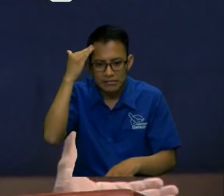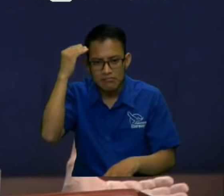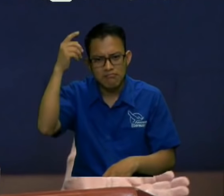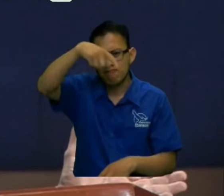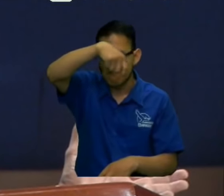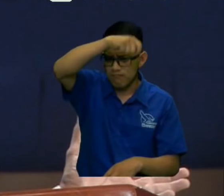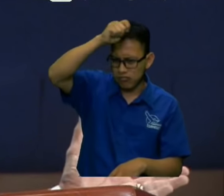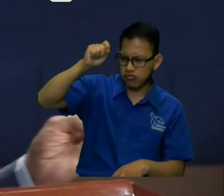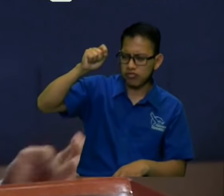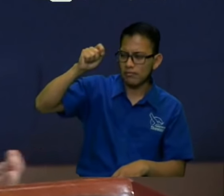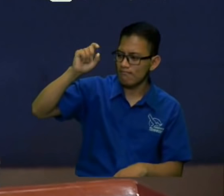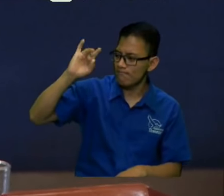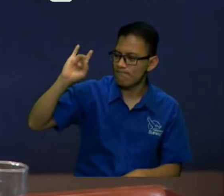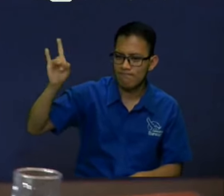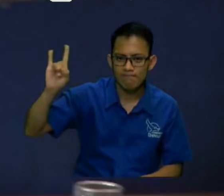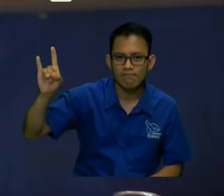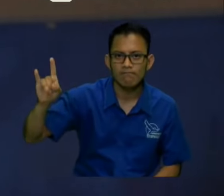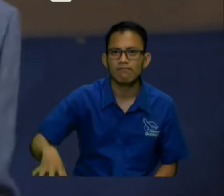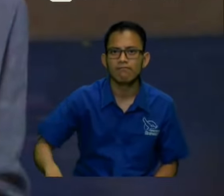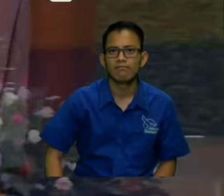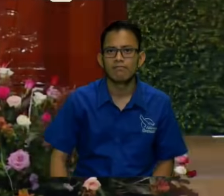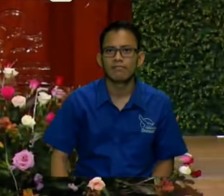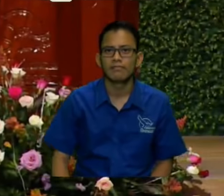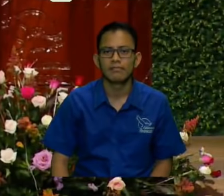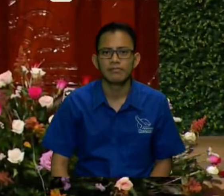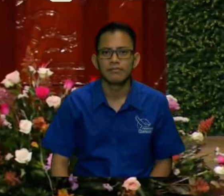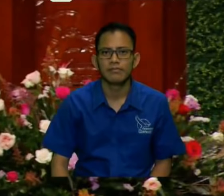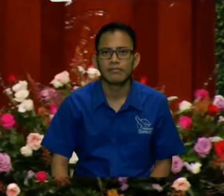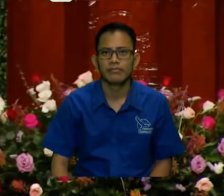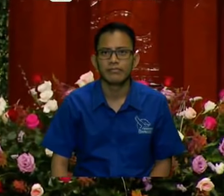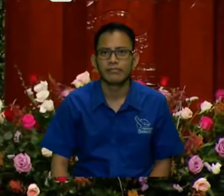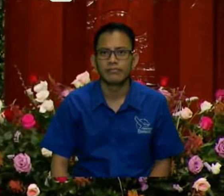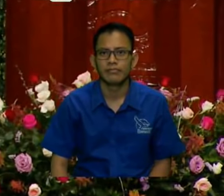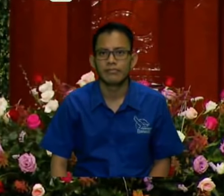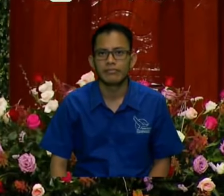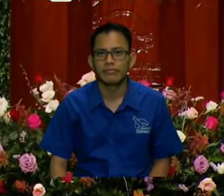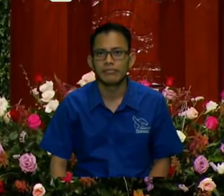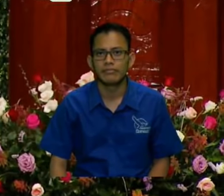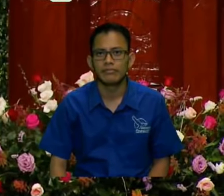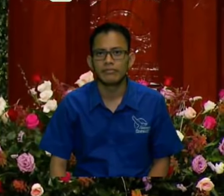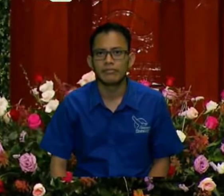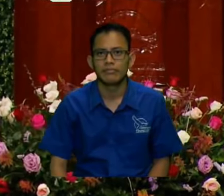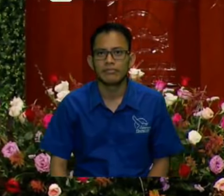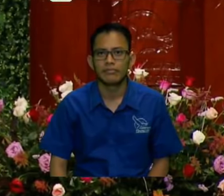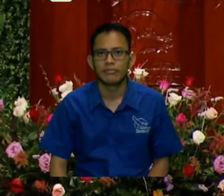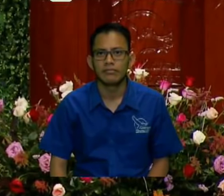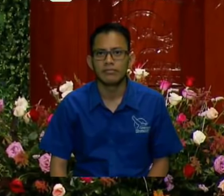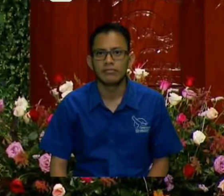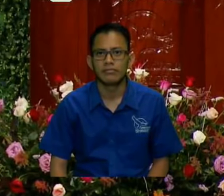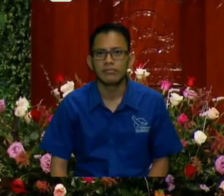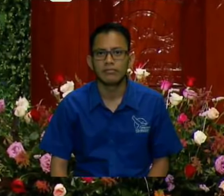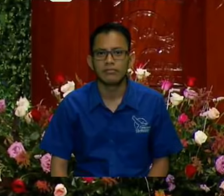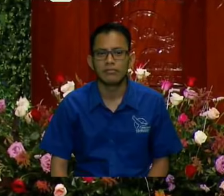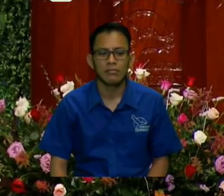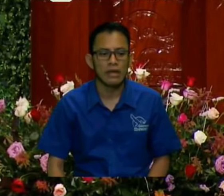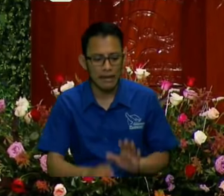Por ejemplo, yo no voy a poner en la contabilidad al hermano más